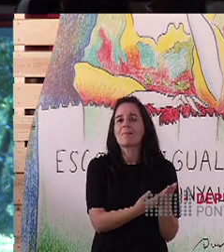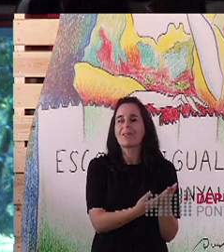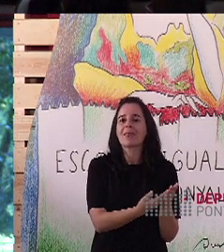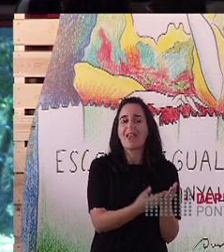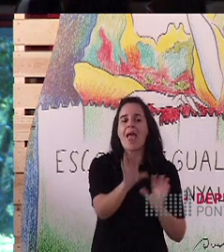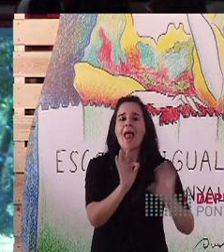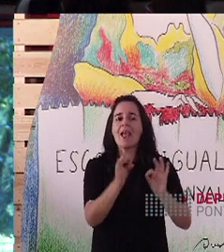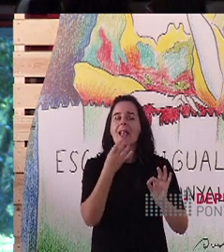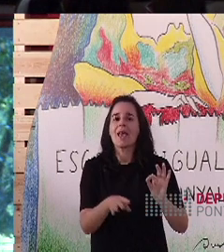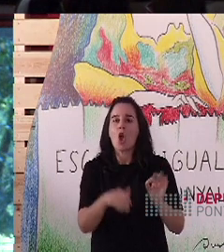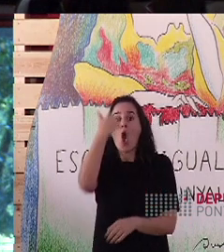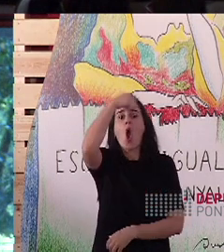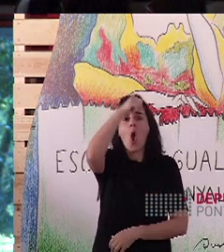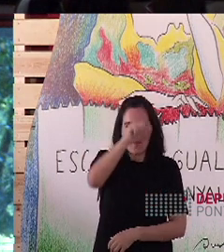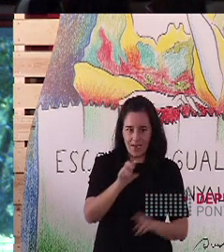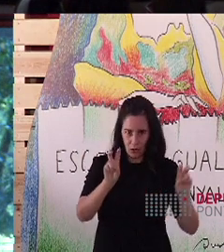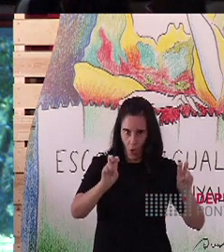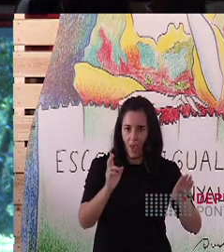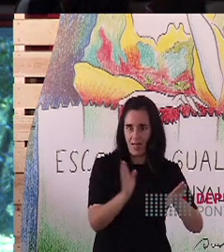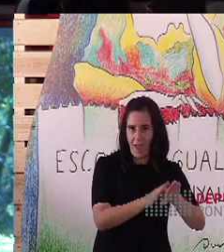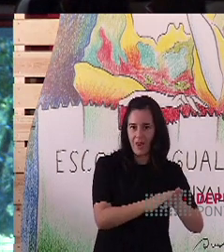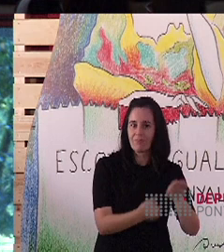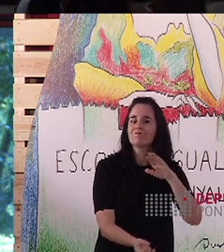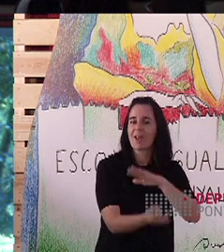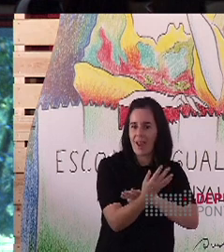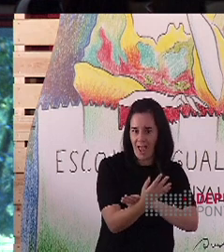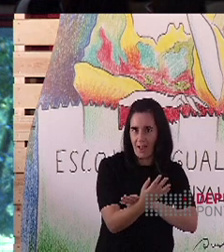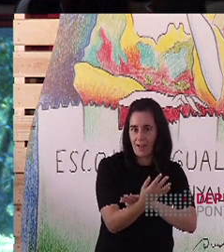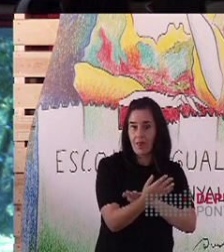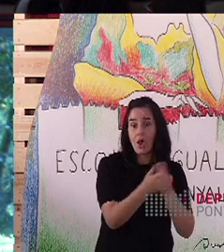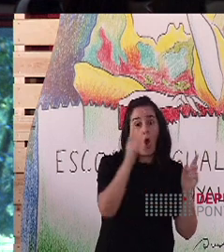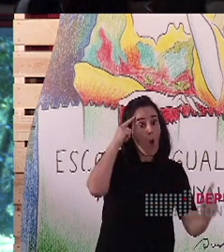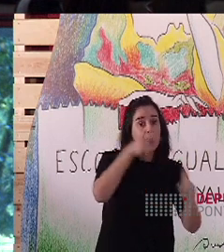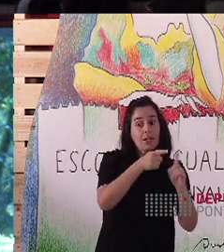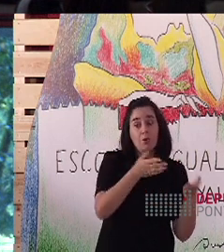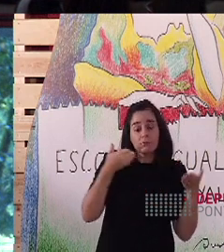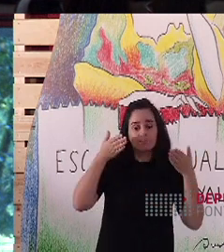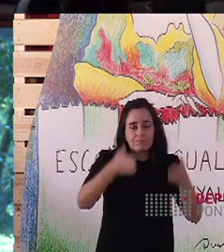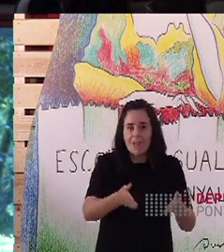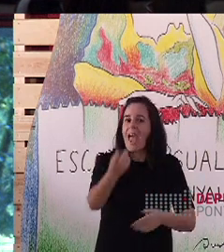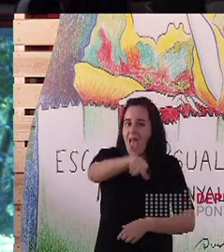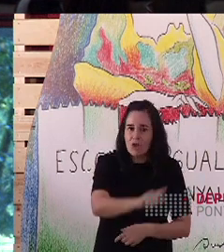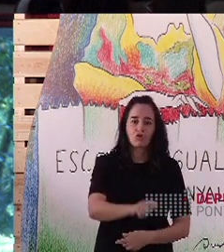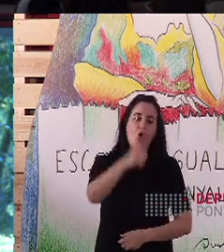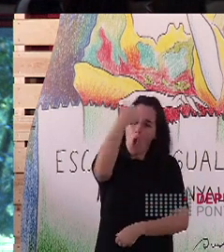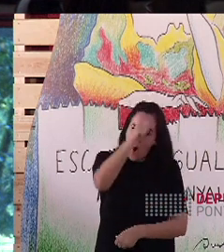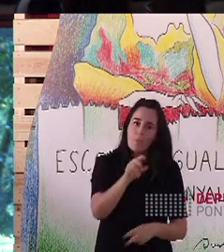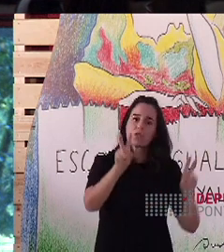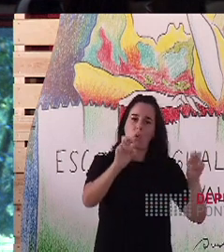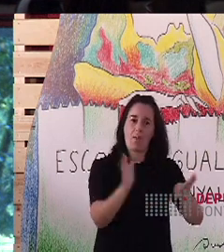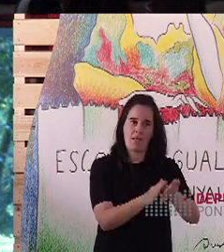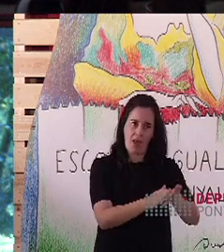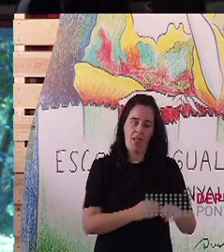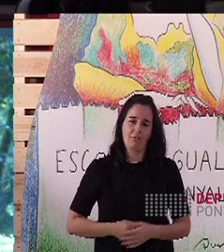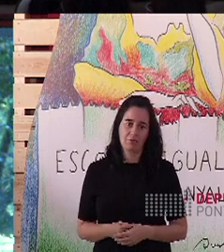de la nueva izquierda y que estaba destinada a los varones de la nueva izquierda y también de aquellos que no eran la